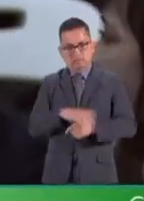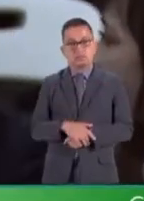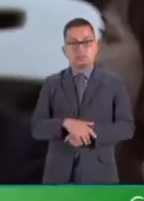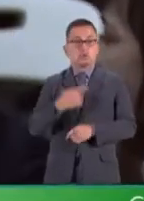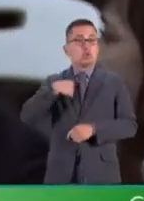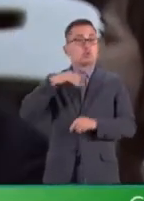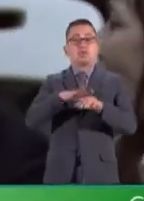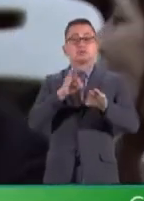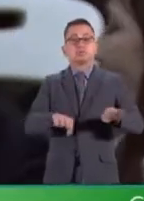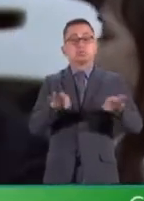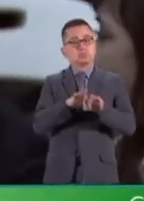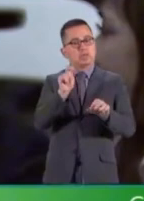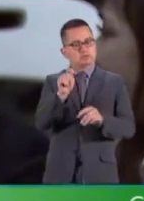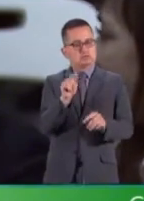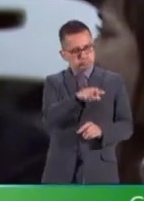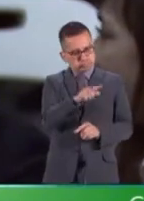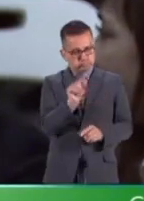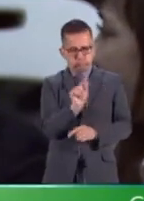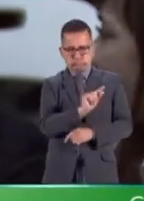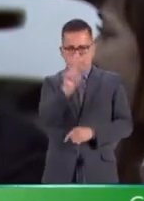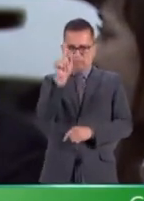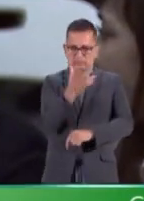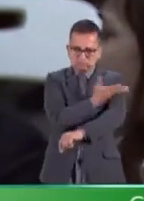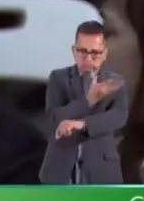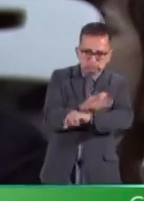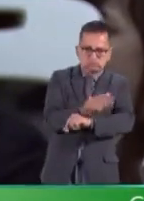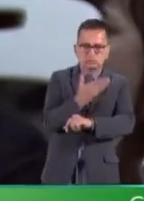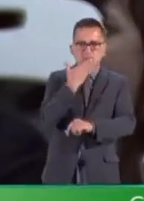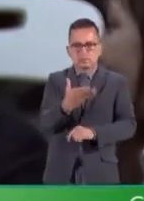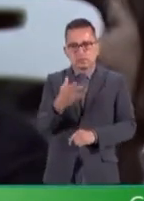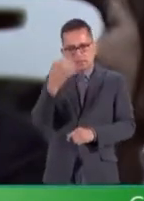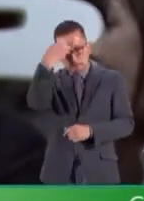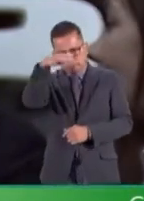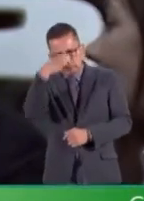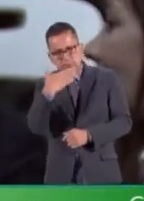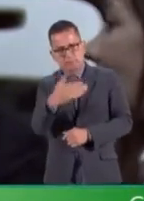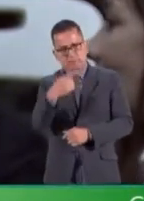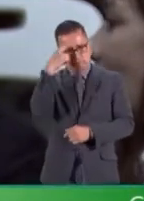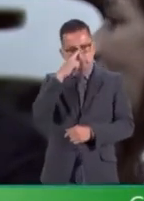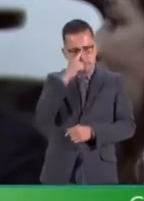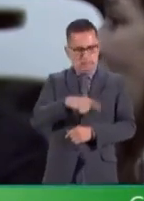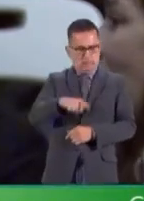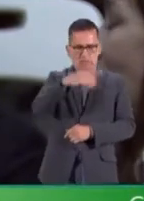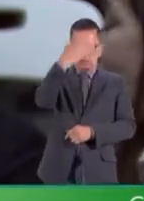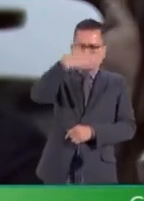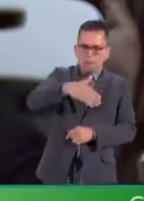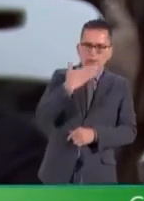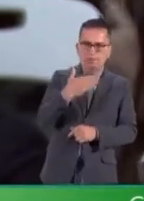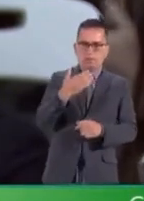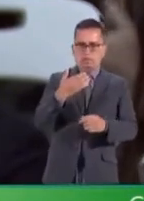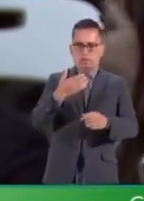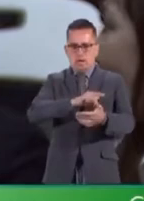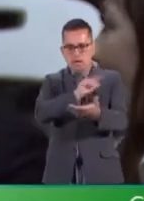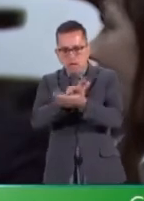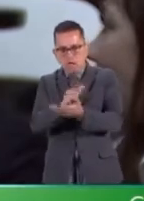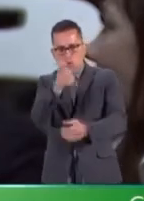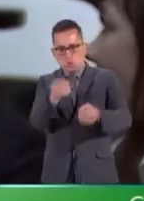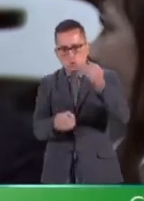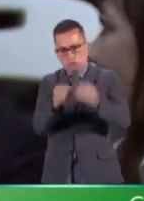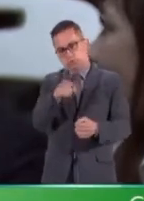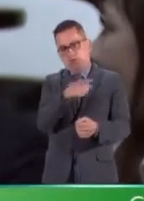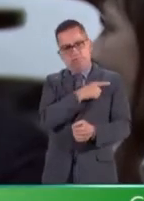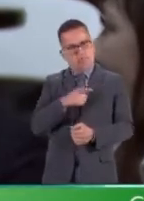la honestidad, la honorabilidad, la experiencia y el conocimiento jurídico propias del